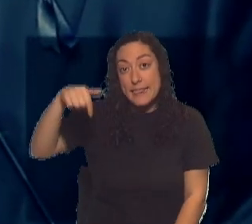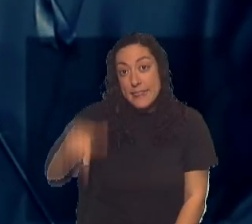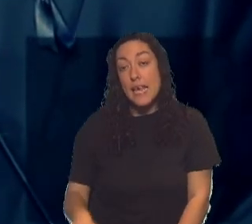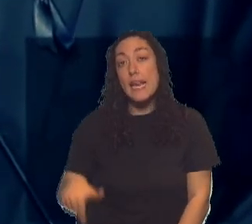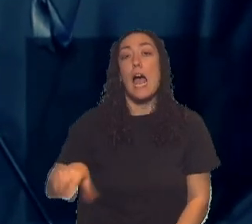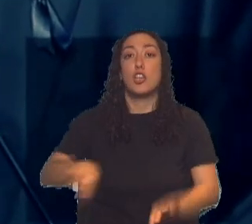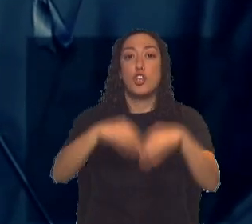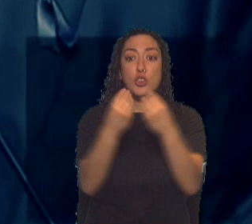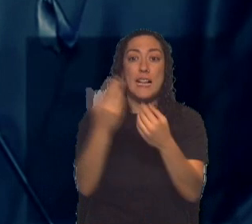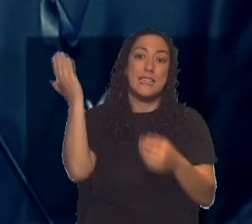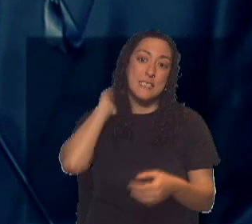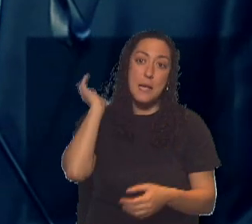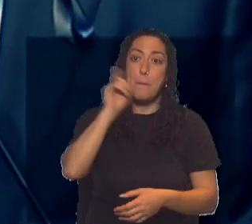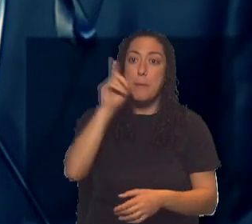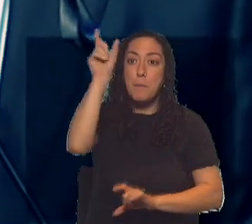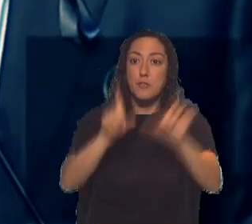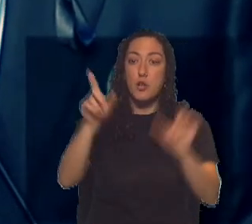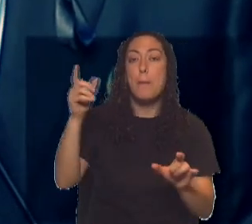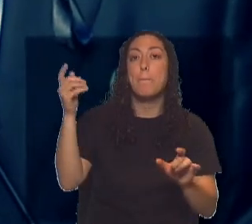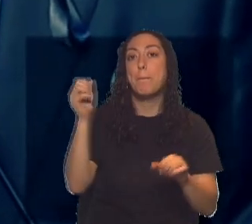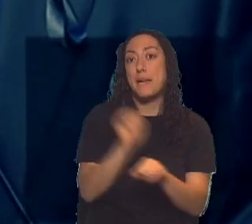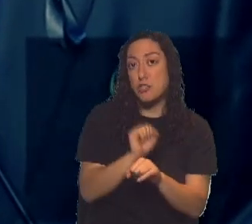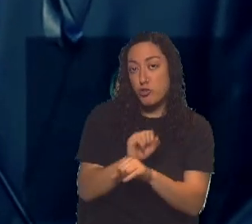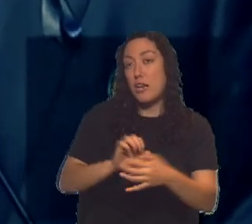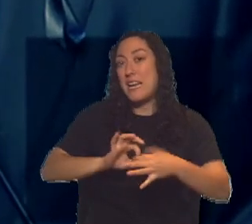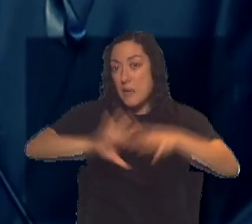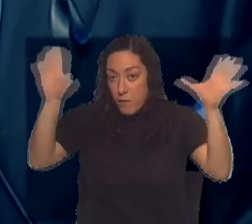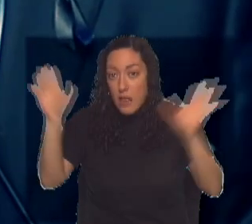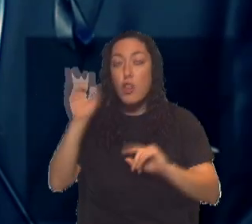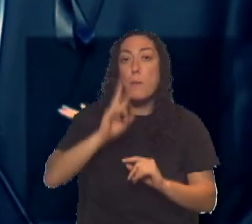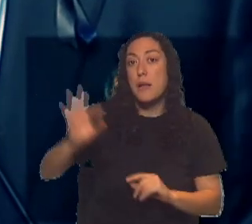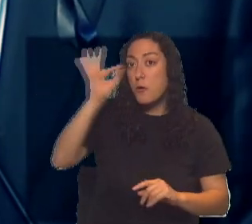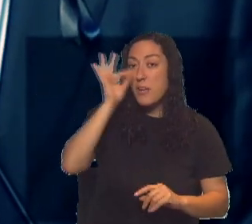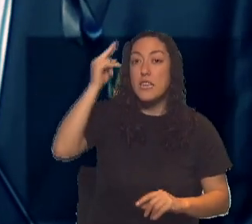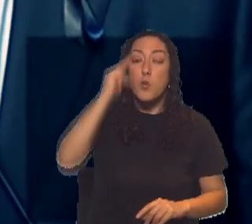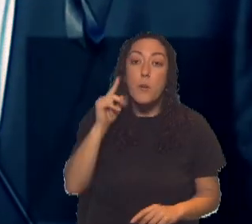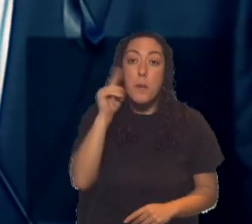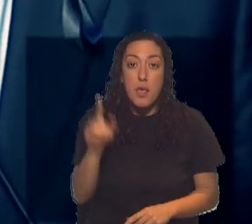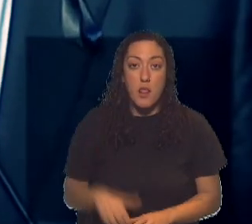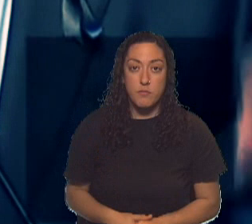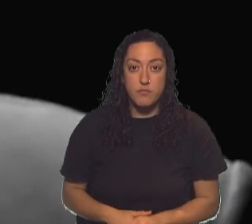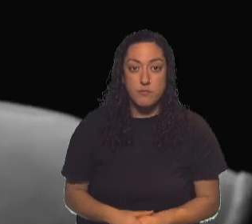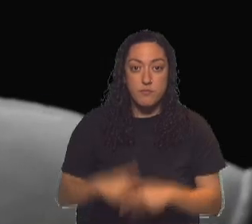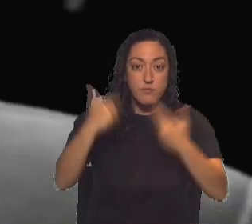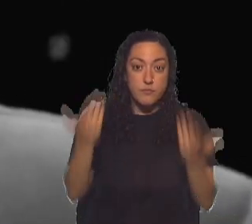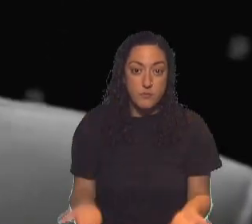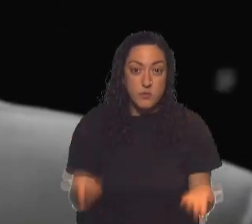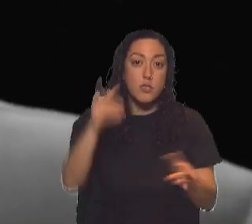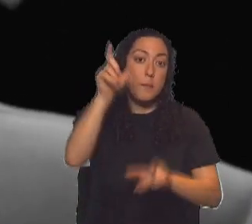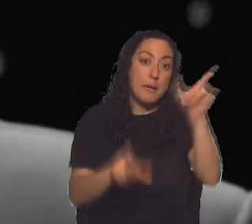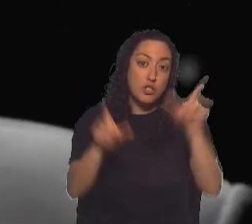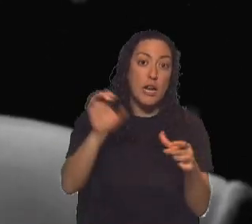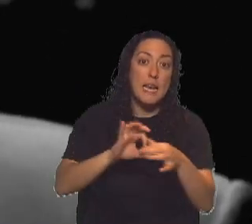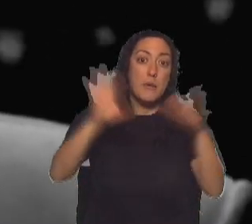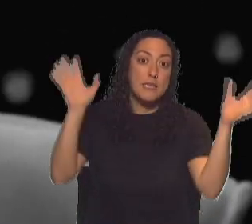liberaron 16000 presos en el año 2020 se liberaron 9000 con lo cual quien debe explicar la